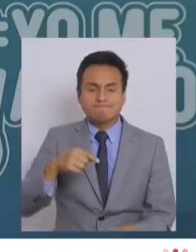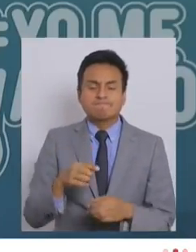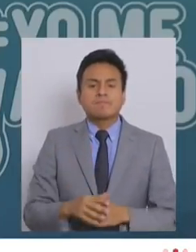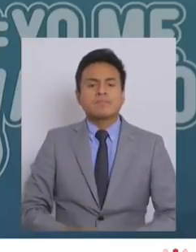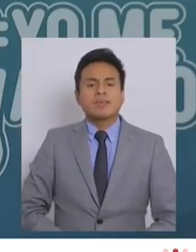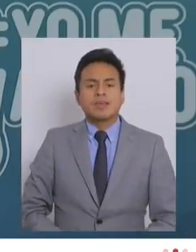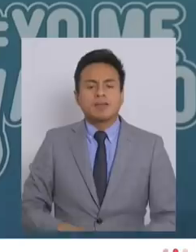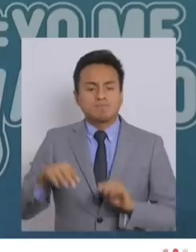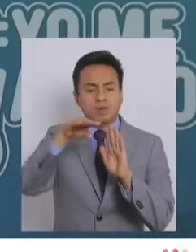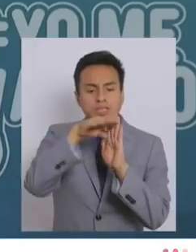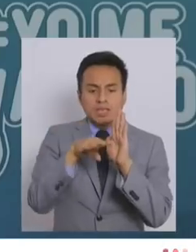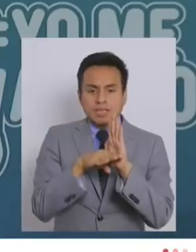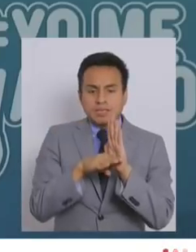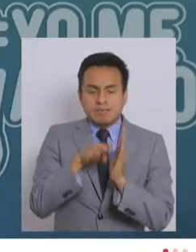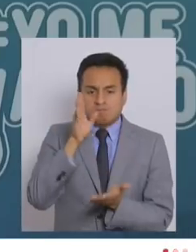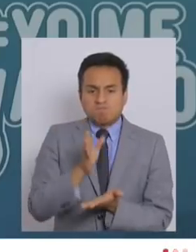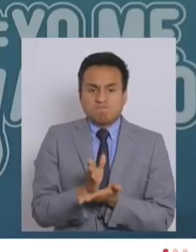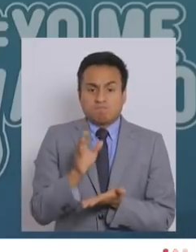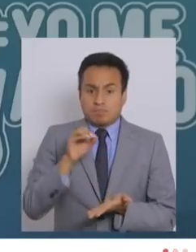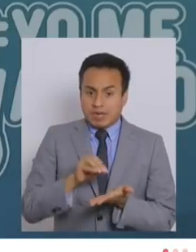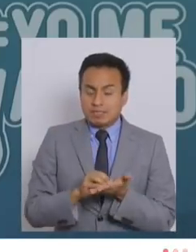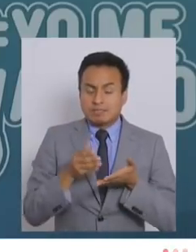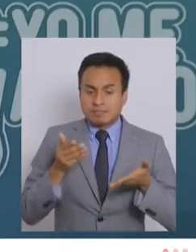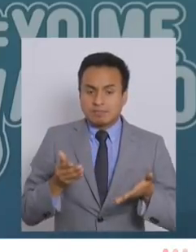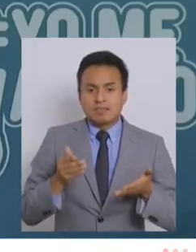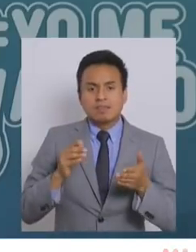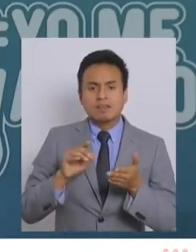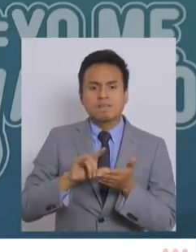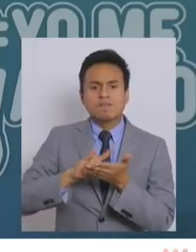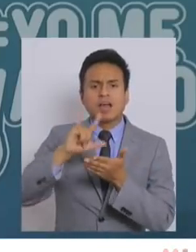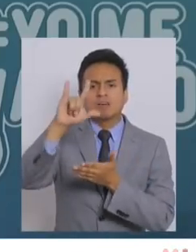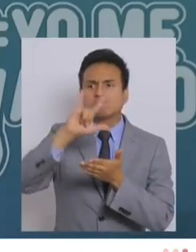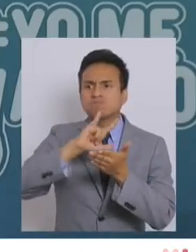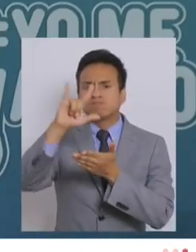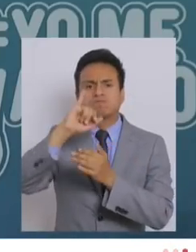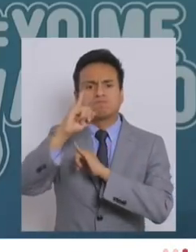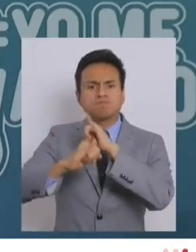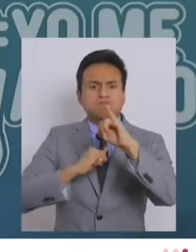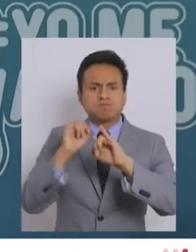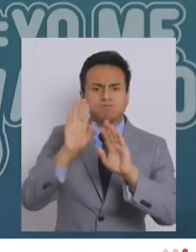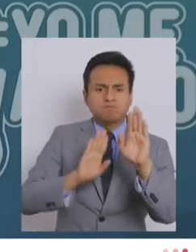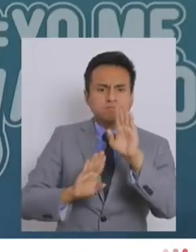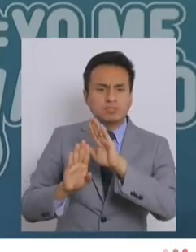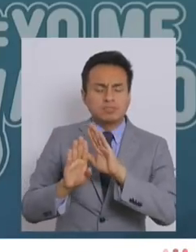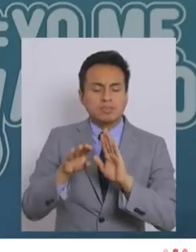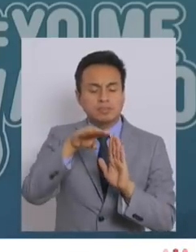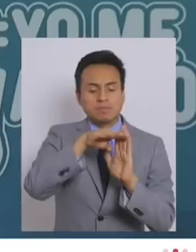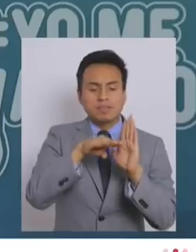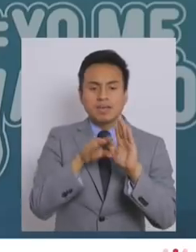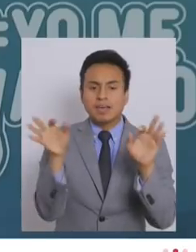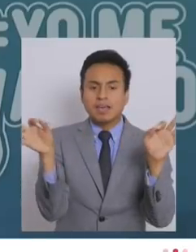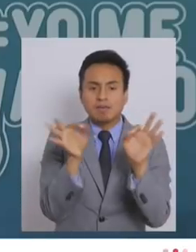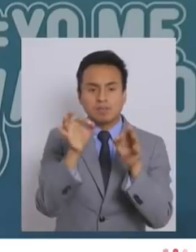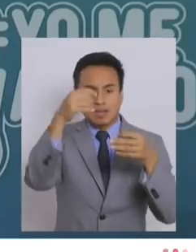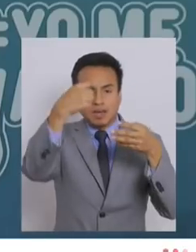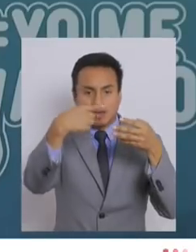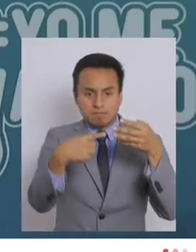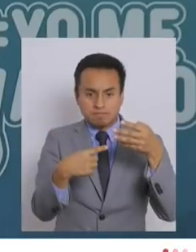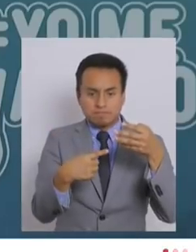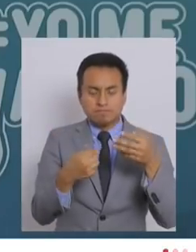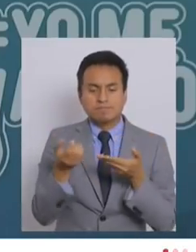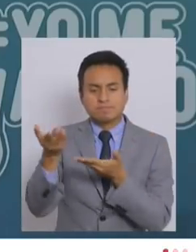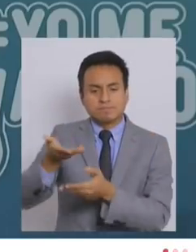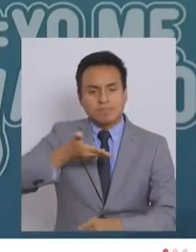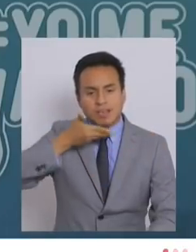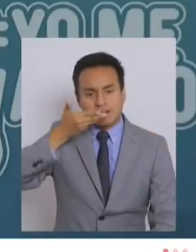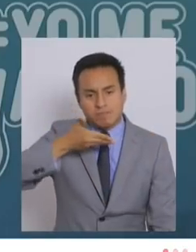se tomarán medidas más estrictas en respecto a los viajes internacionales y para explicar dichas medidas le voy a ceder